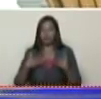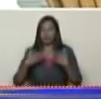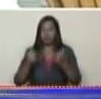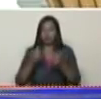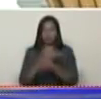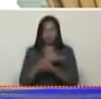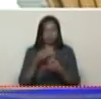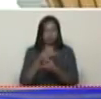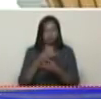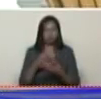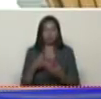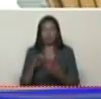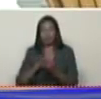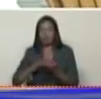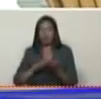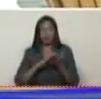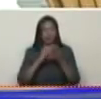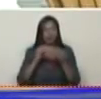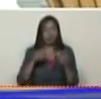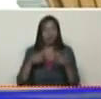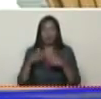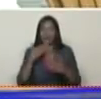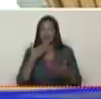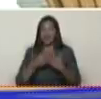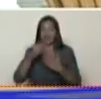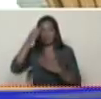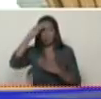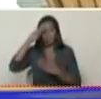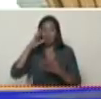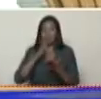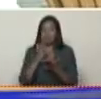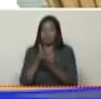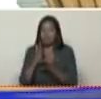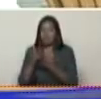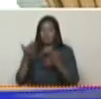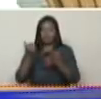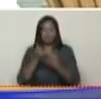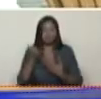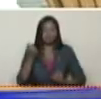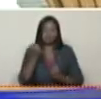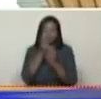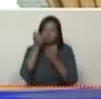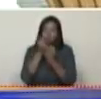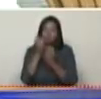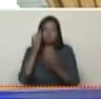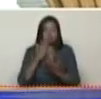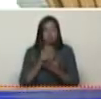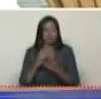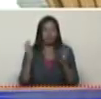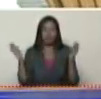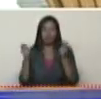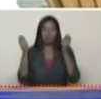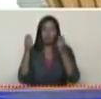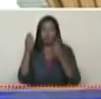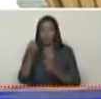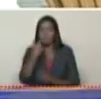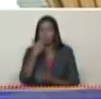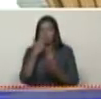ser curados. Gracias a Cuba, siempre solidaria Cuba, siempre Cuba en la vanguardia de la